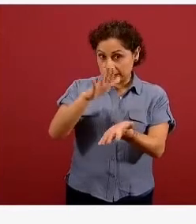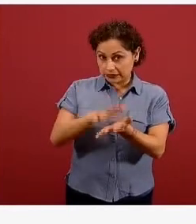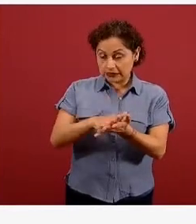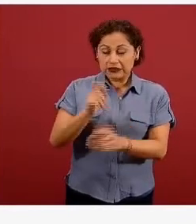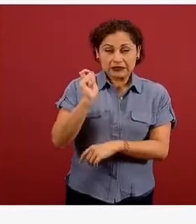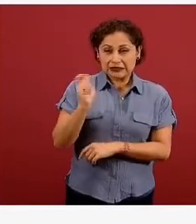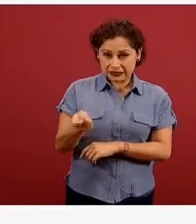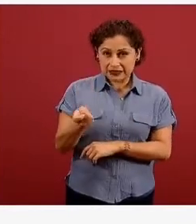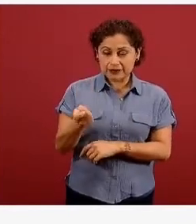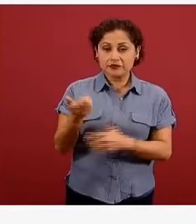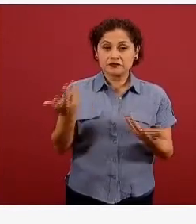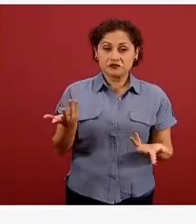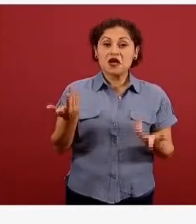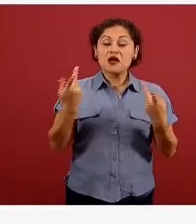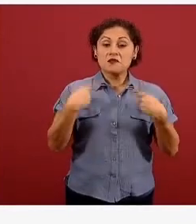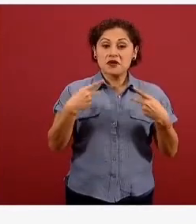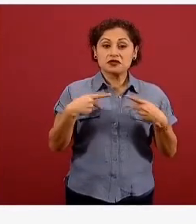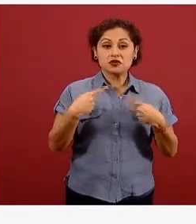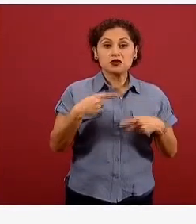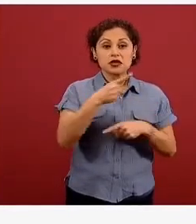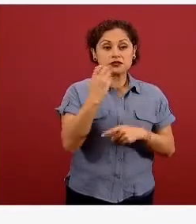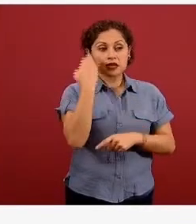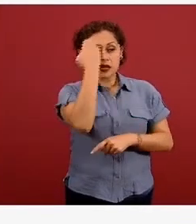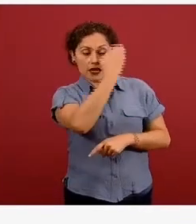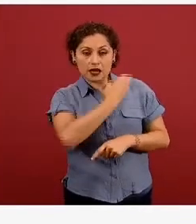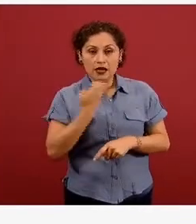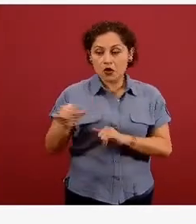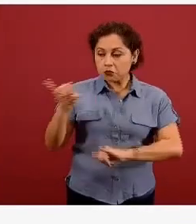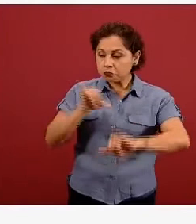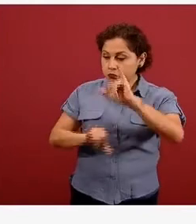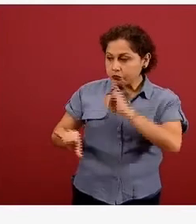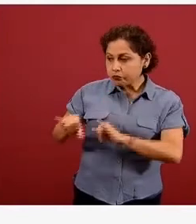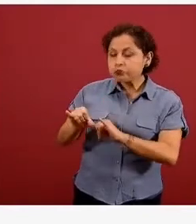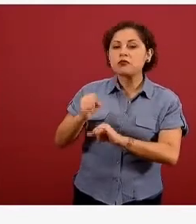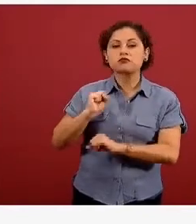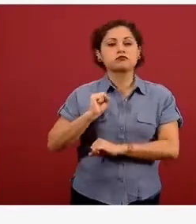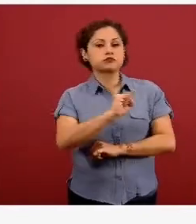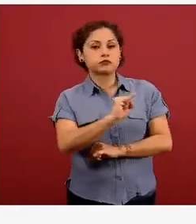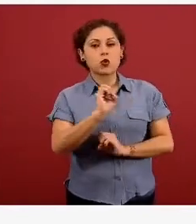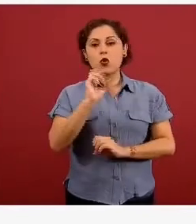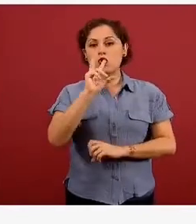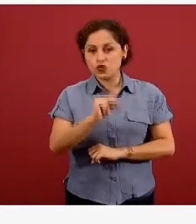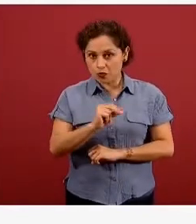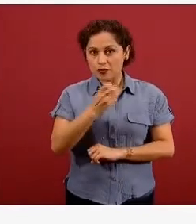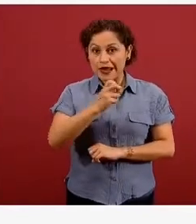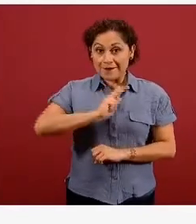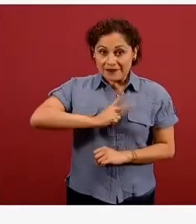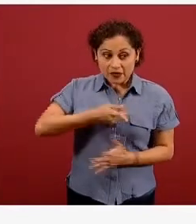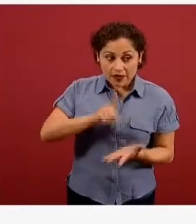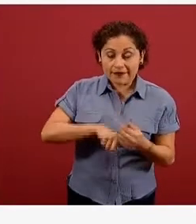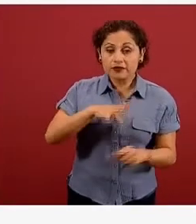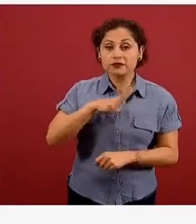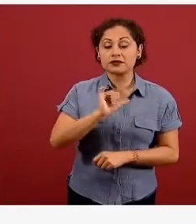detección por laboratorio del virus COVID, el virus que causa COVID, el virus SARS-CoV-2, y por eso nos